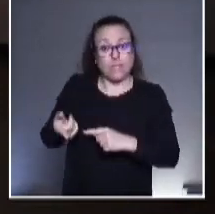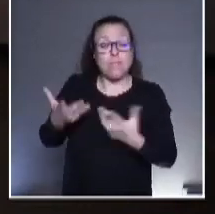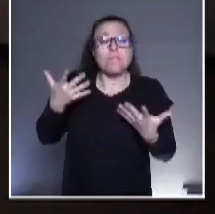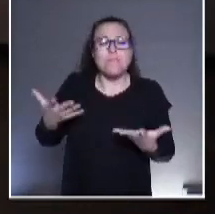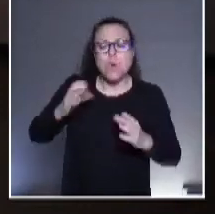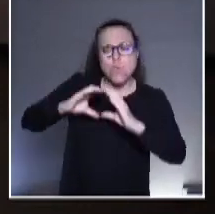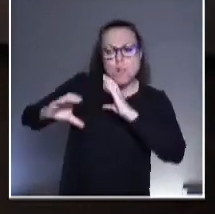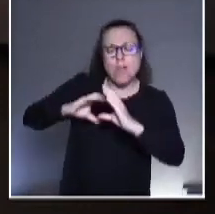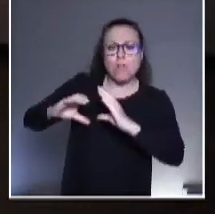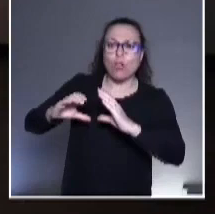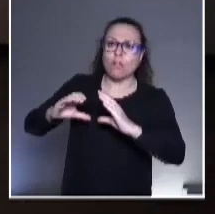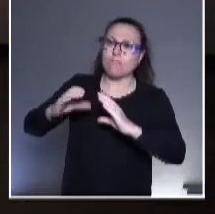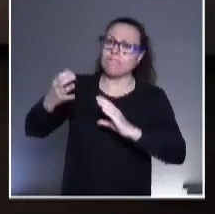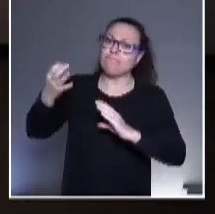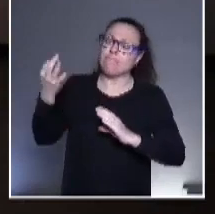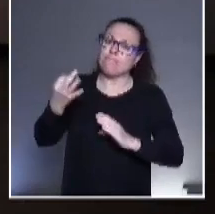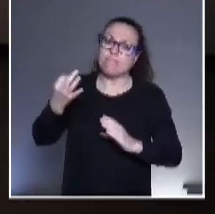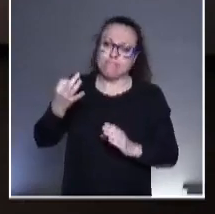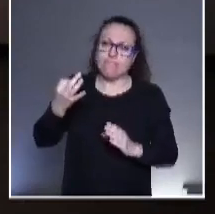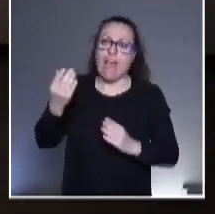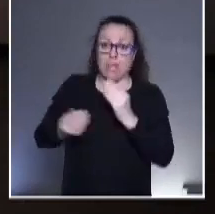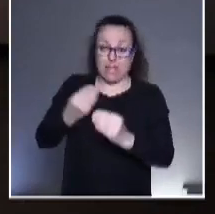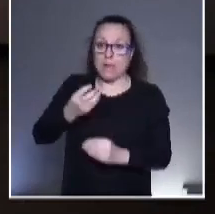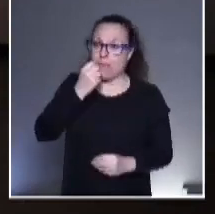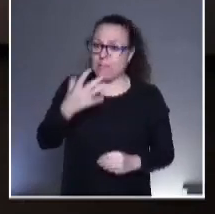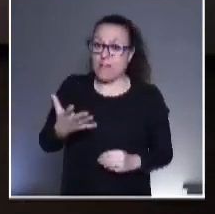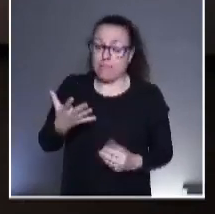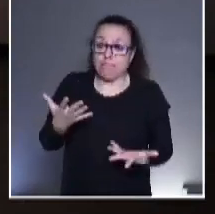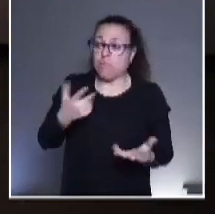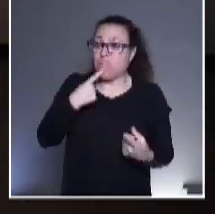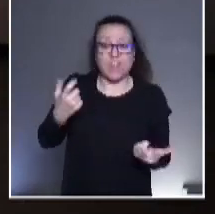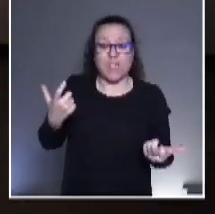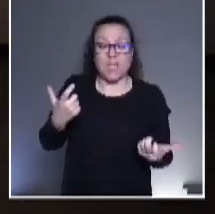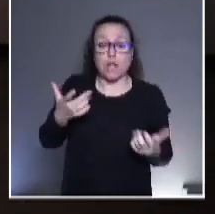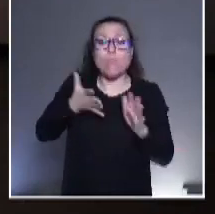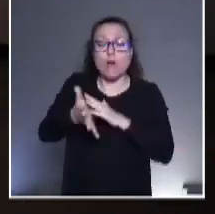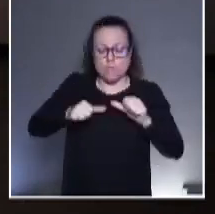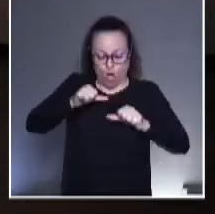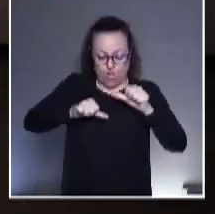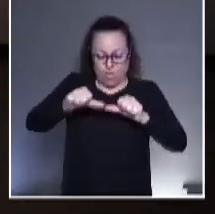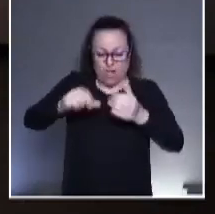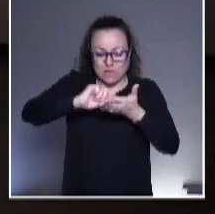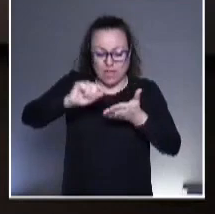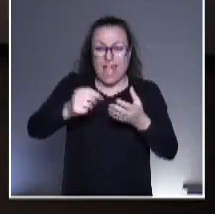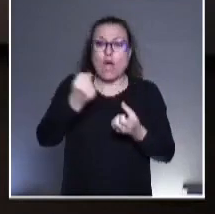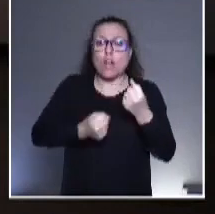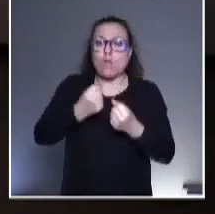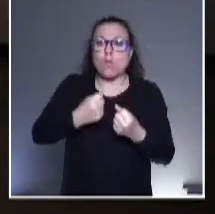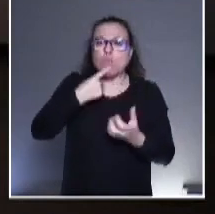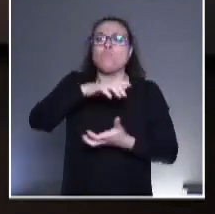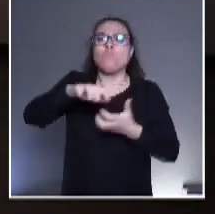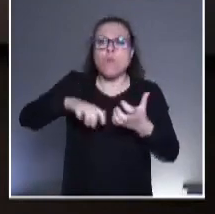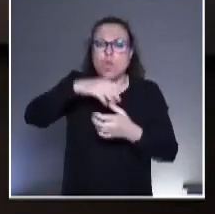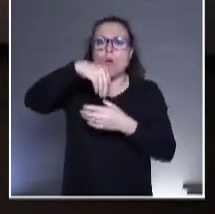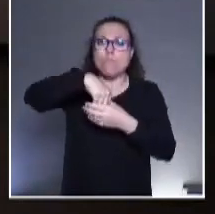comunicación tributaria es una actividad extremadamente compleja, porque está basada en procedimientos administrativos y económicos muy